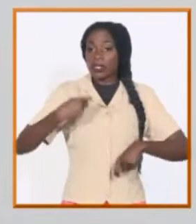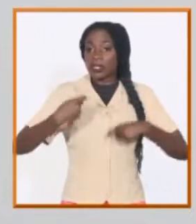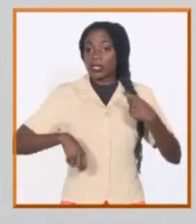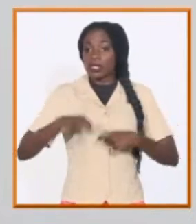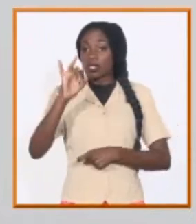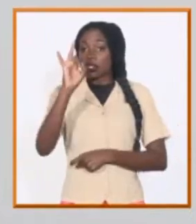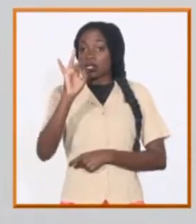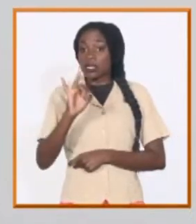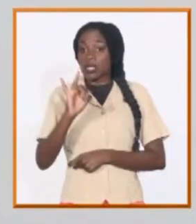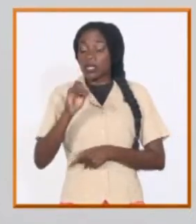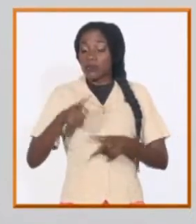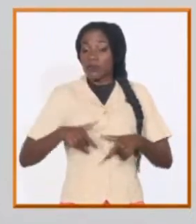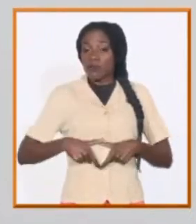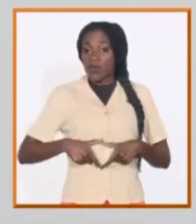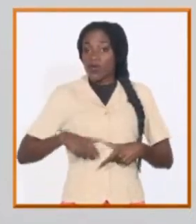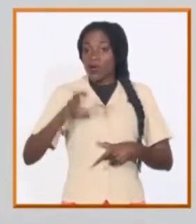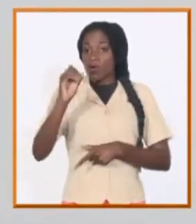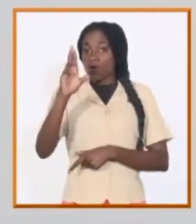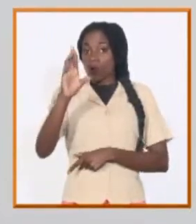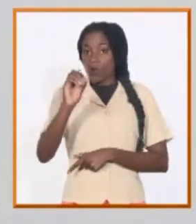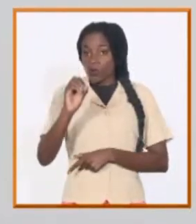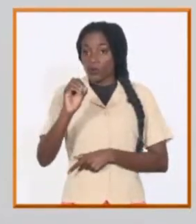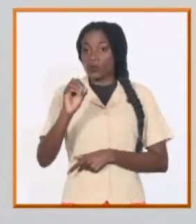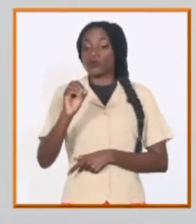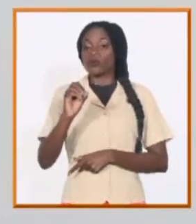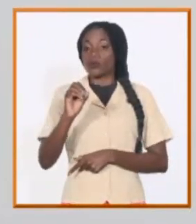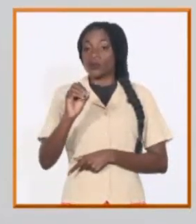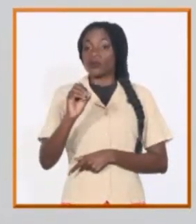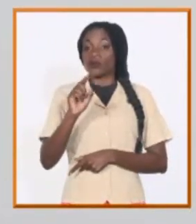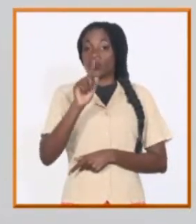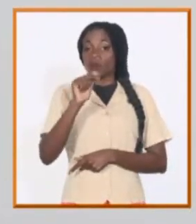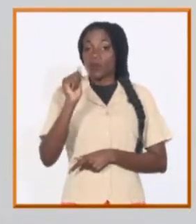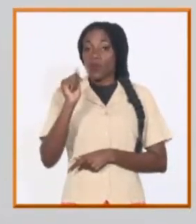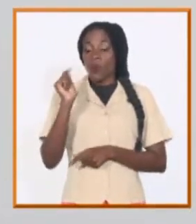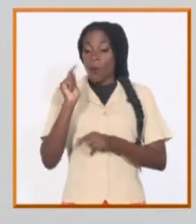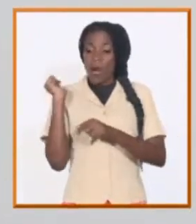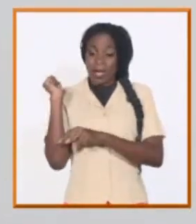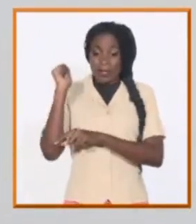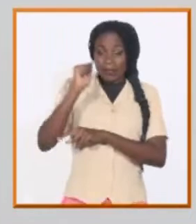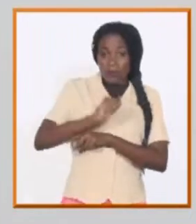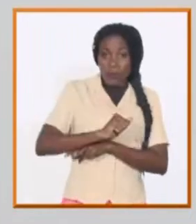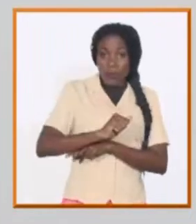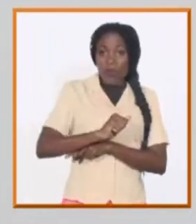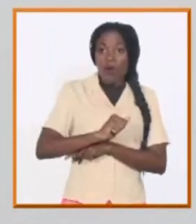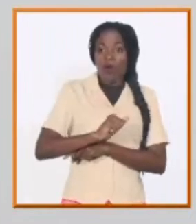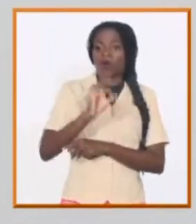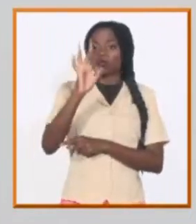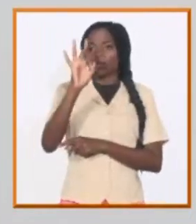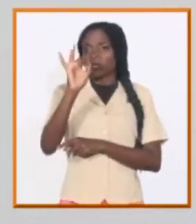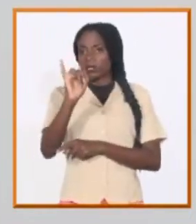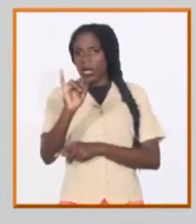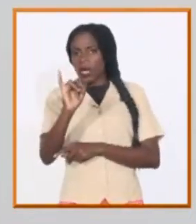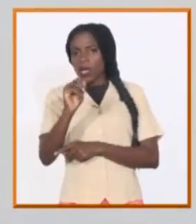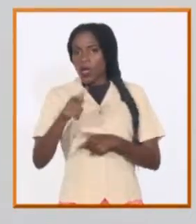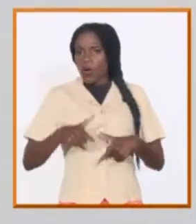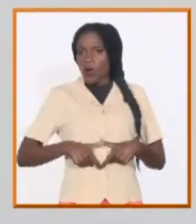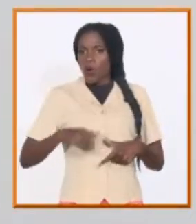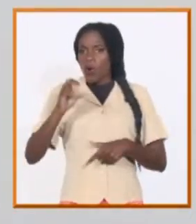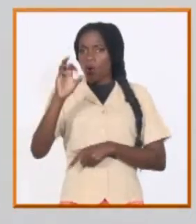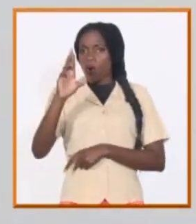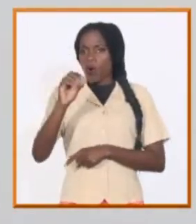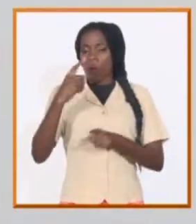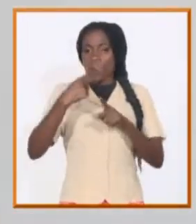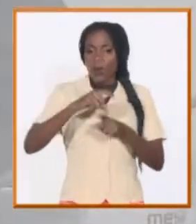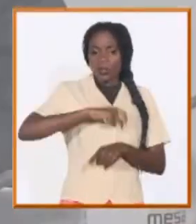7 medallas de oro, el judo con 6 medallas de oro, y bueno, después siguieron el tenis